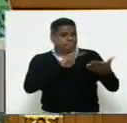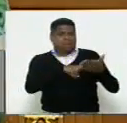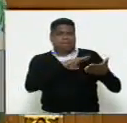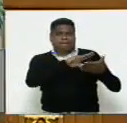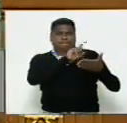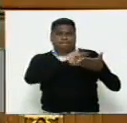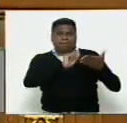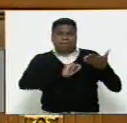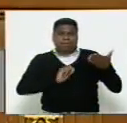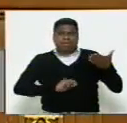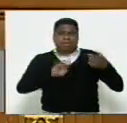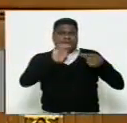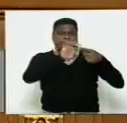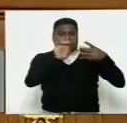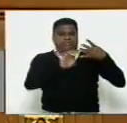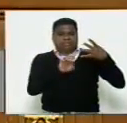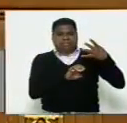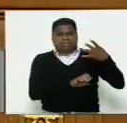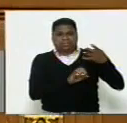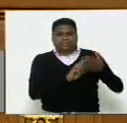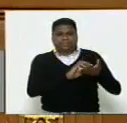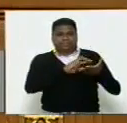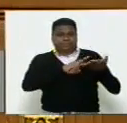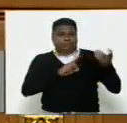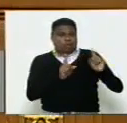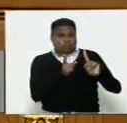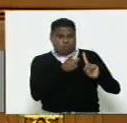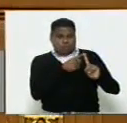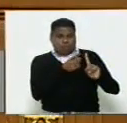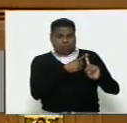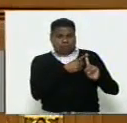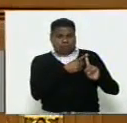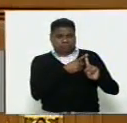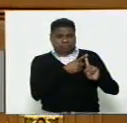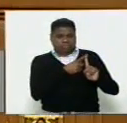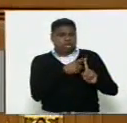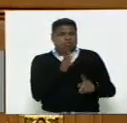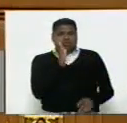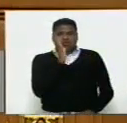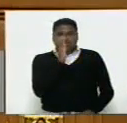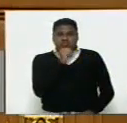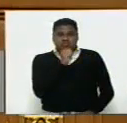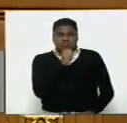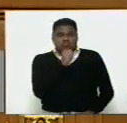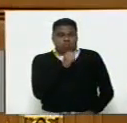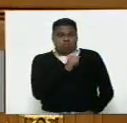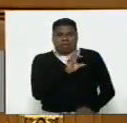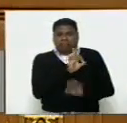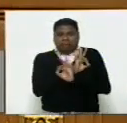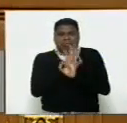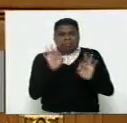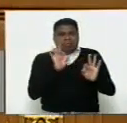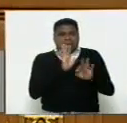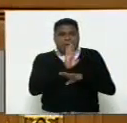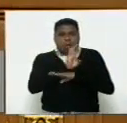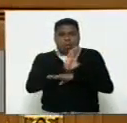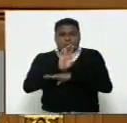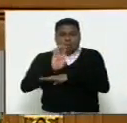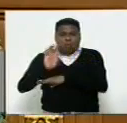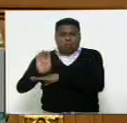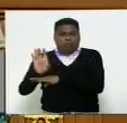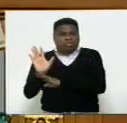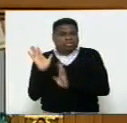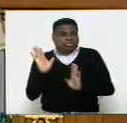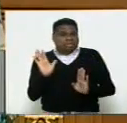causas. Una era el que no recibían cuidado durante